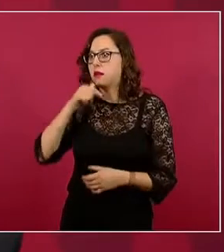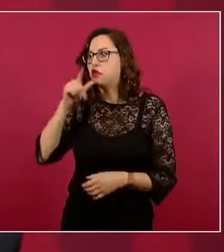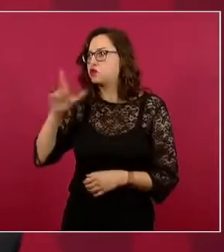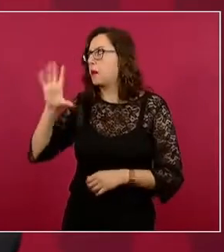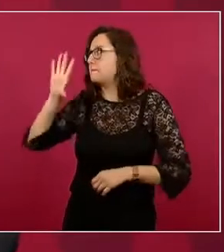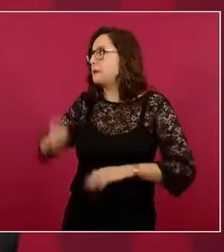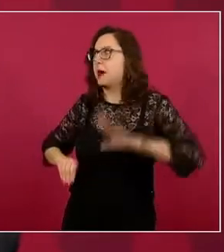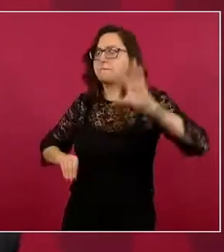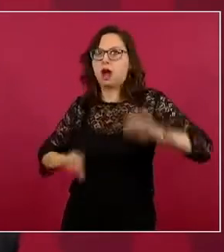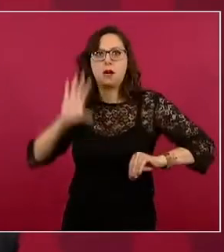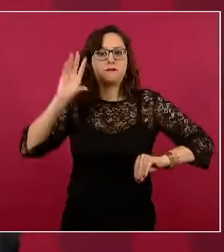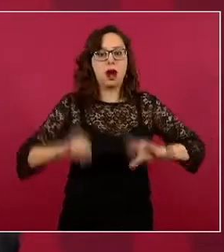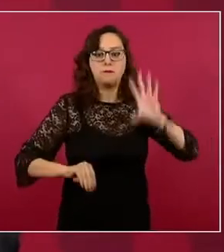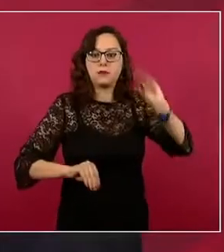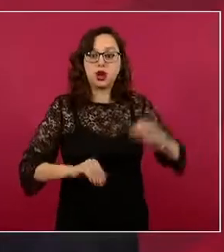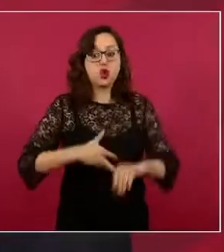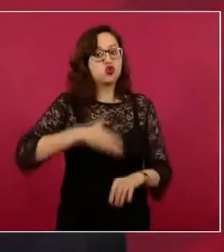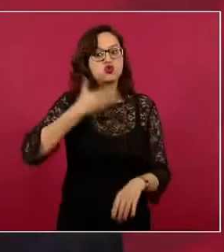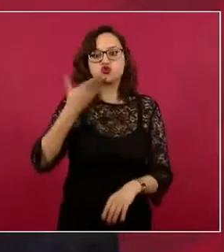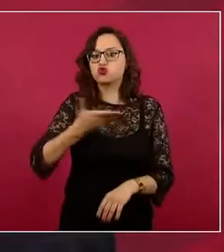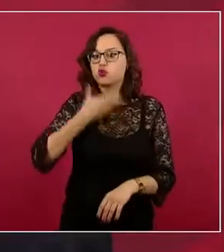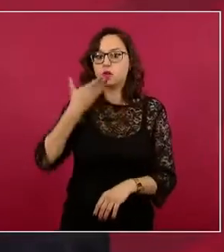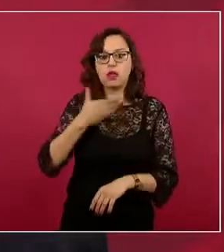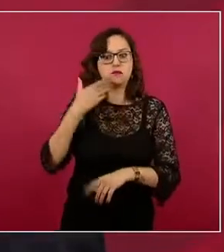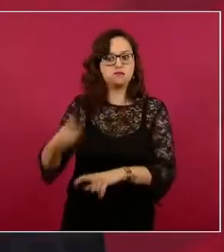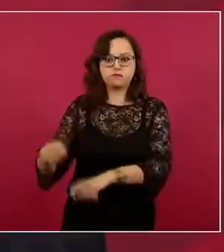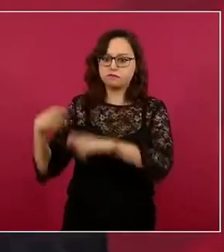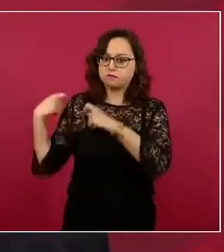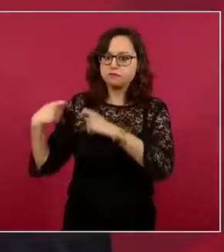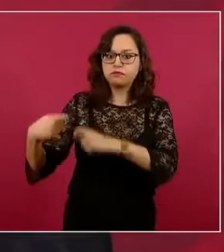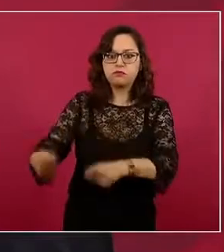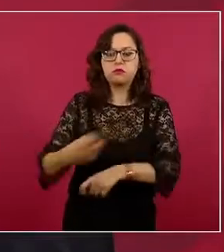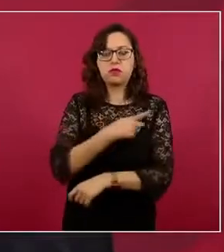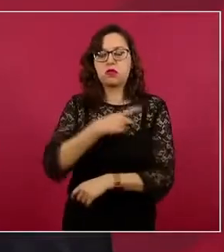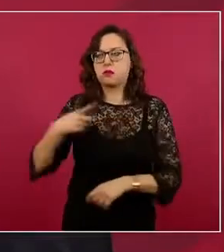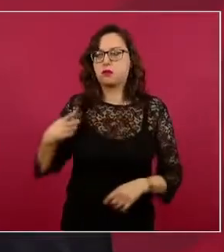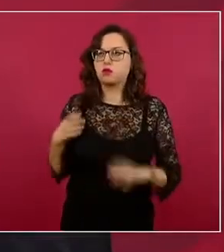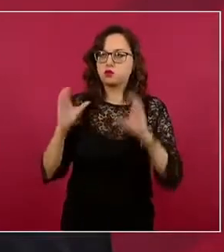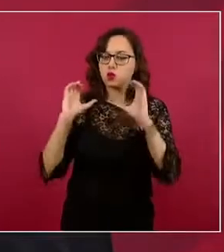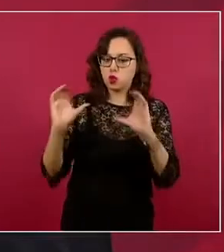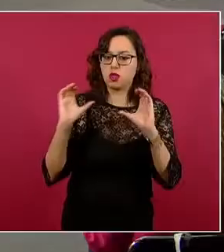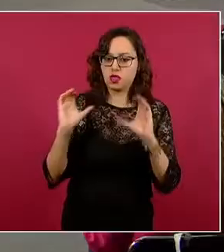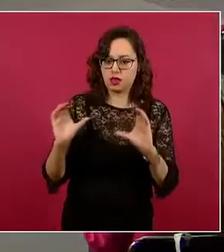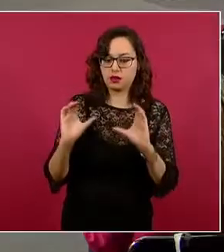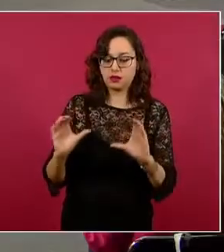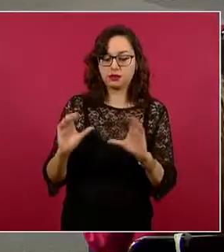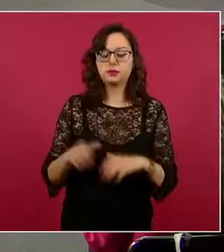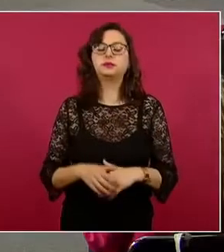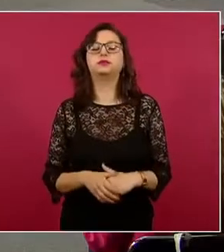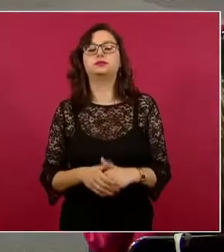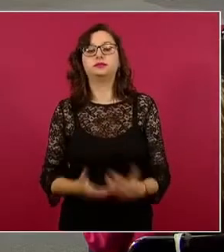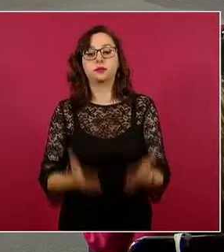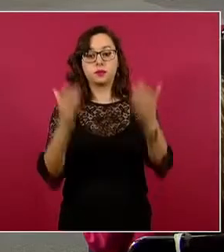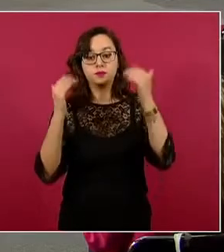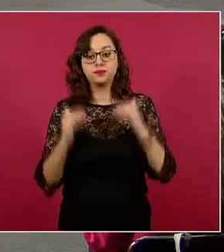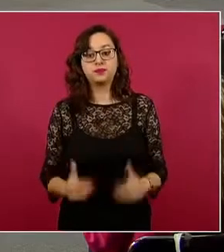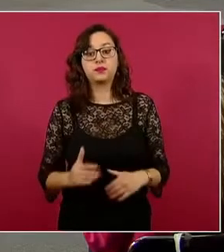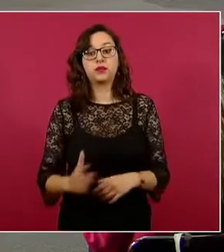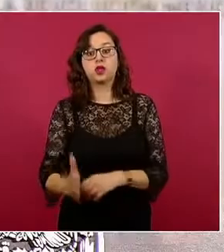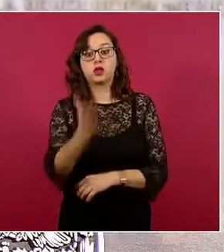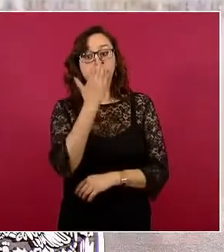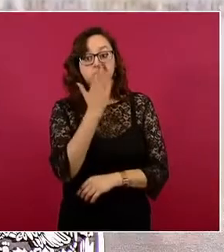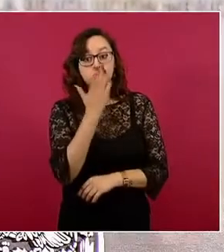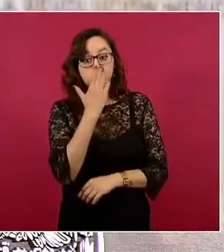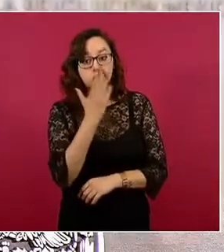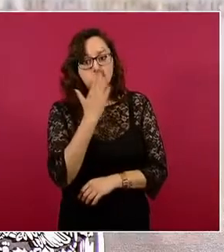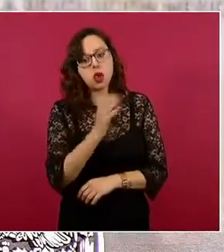Entonces, eso hay que tenerlo muy presente. En el caso particular de Sonora, continúa